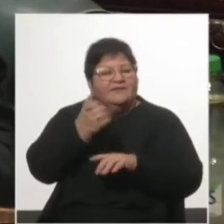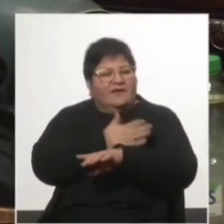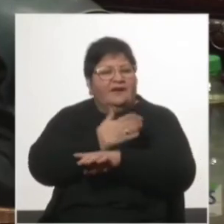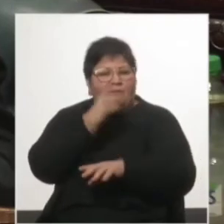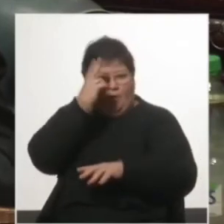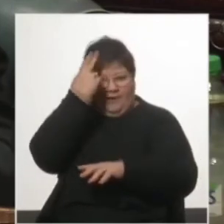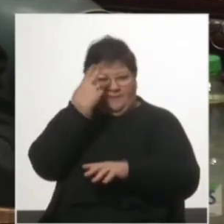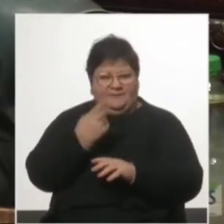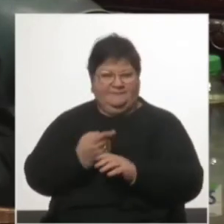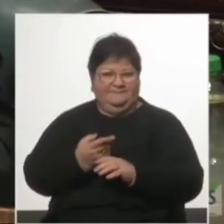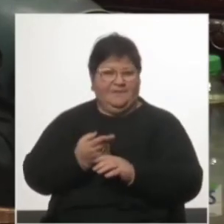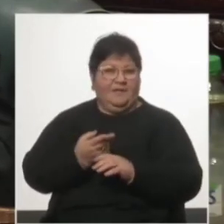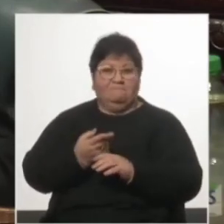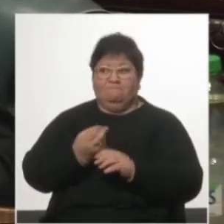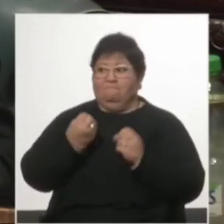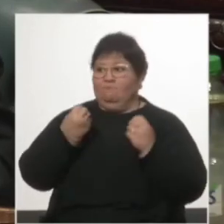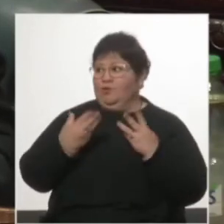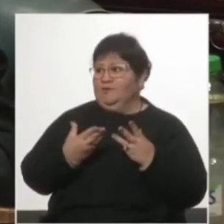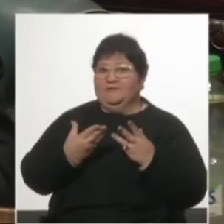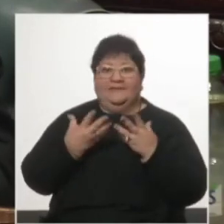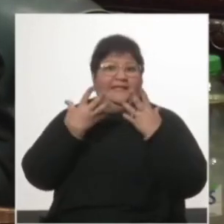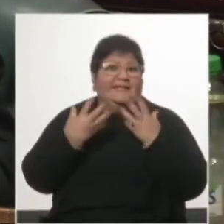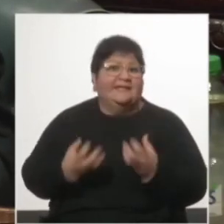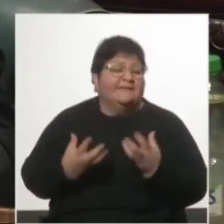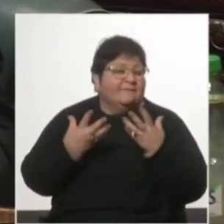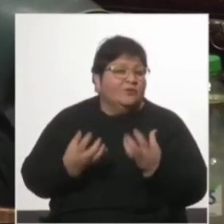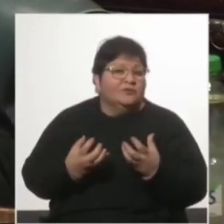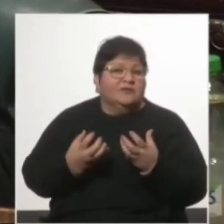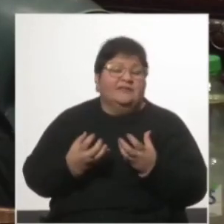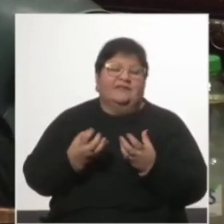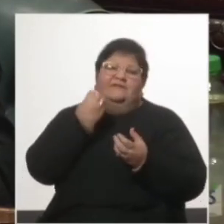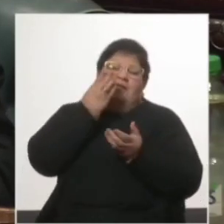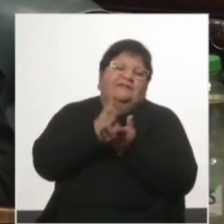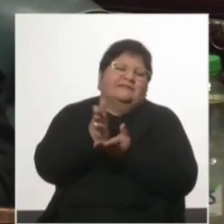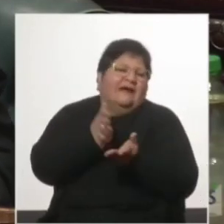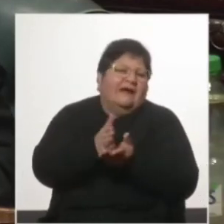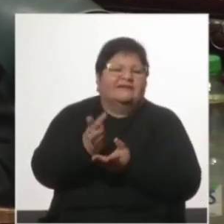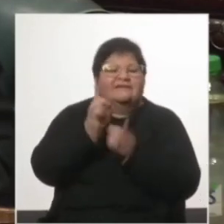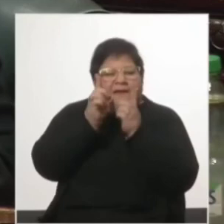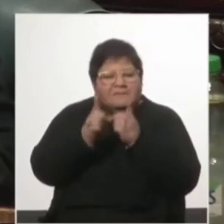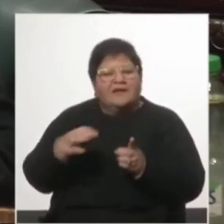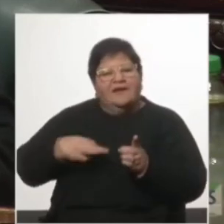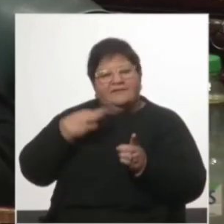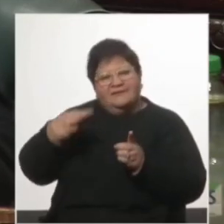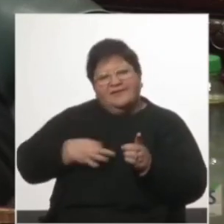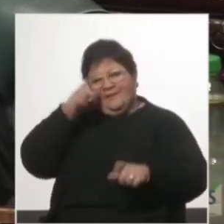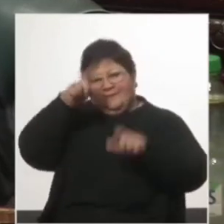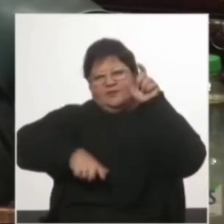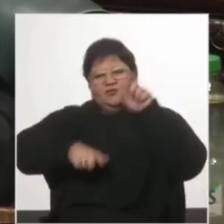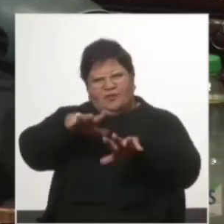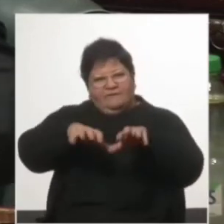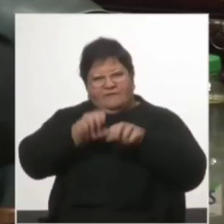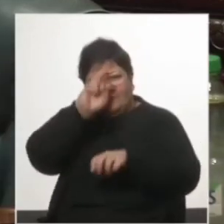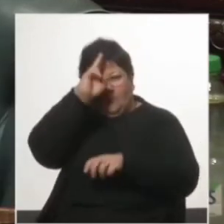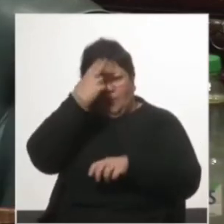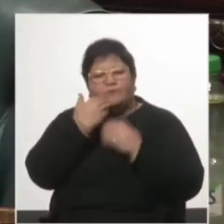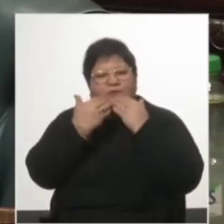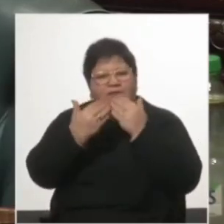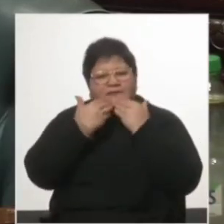de algo estamos enamorados es del bienestar y de la vida de nuestra gente. Muchas gracias, señor